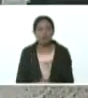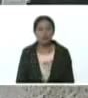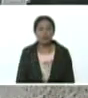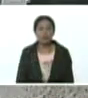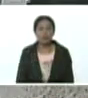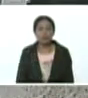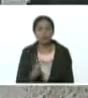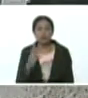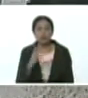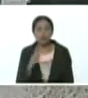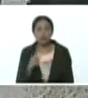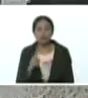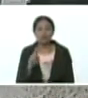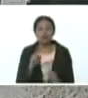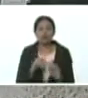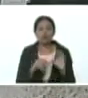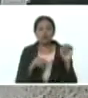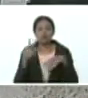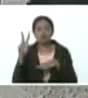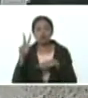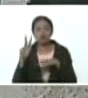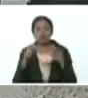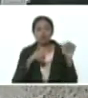Entre ellos unos 12.000 cubanos.